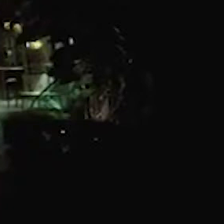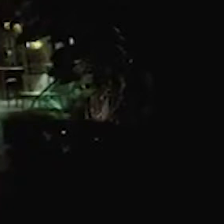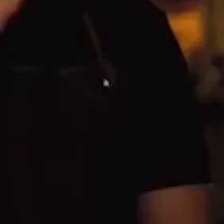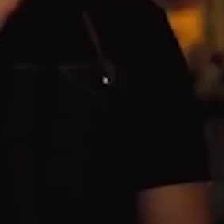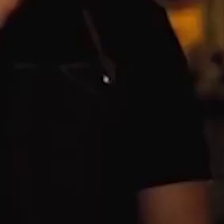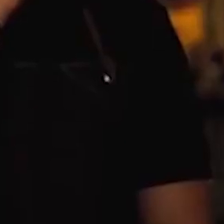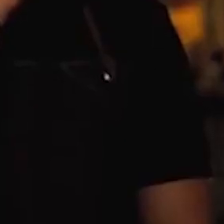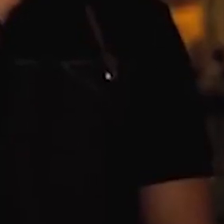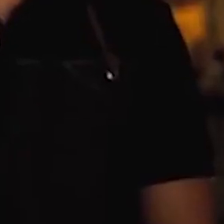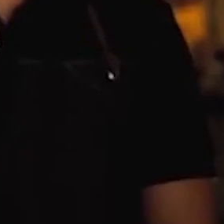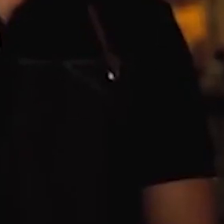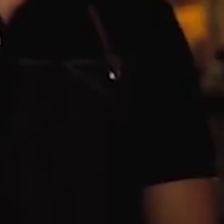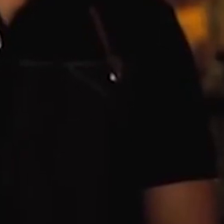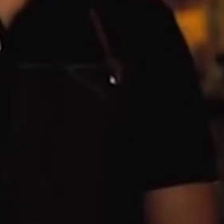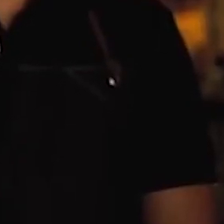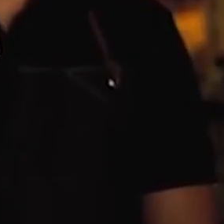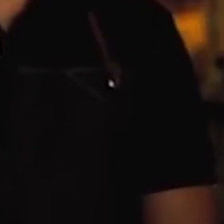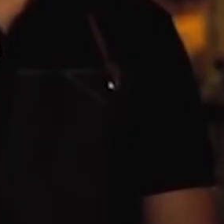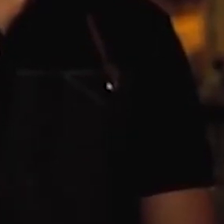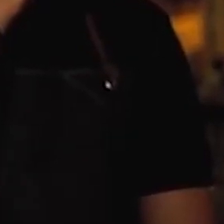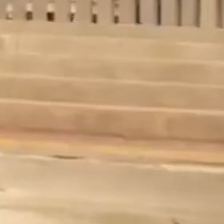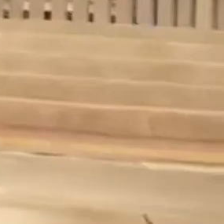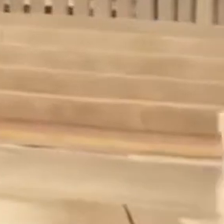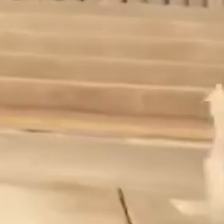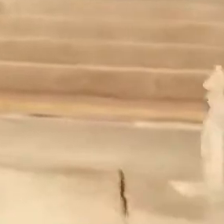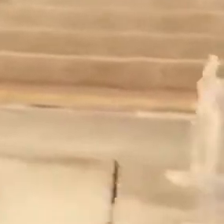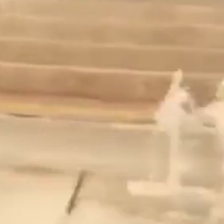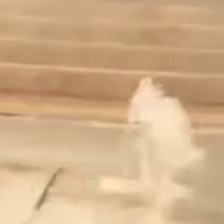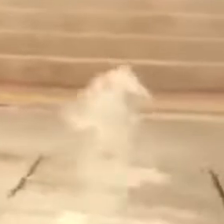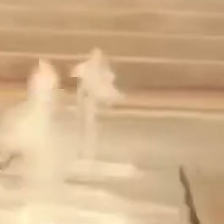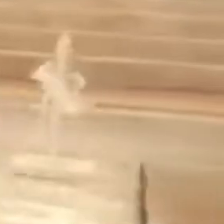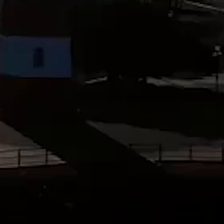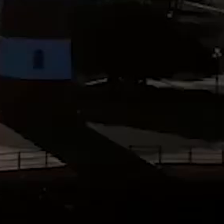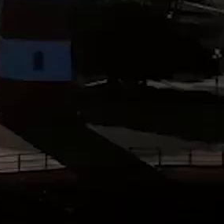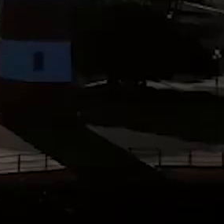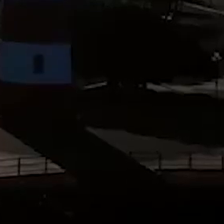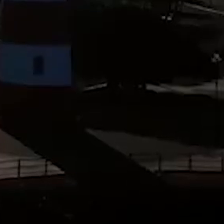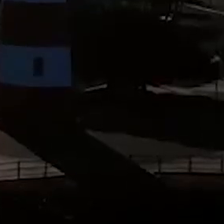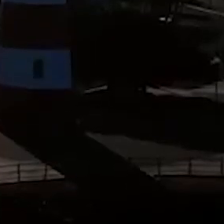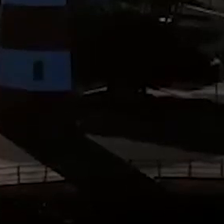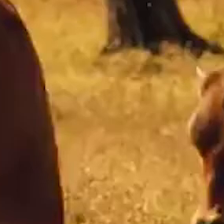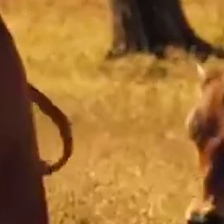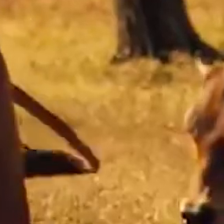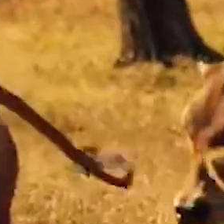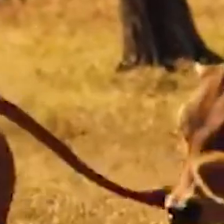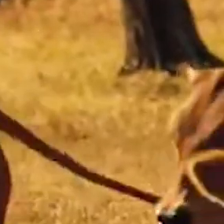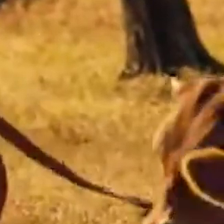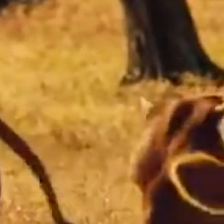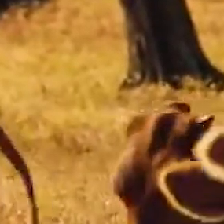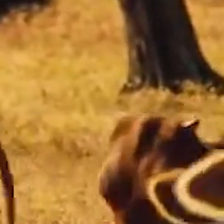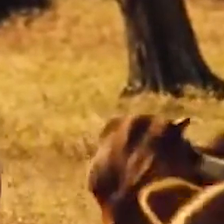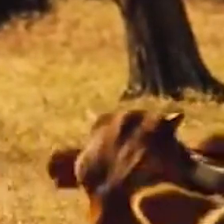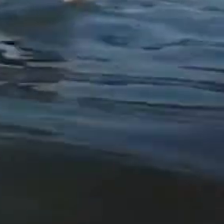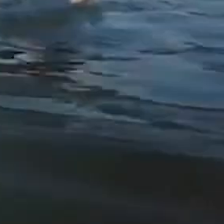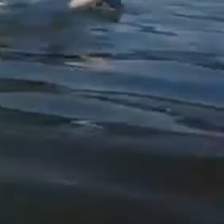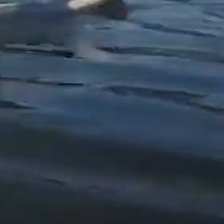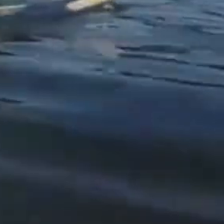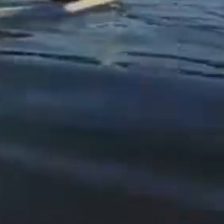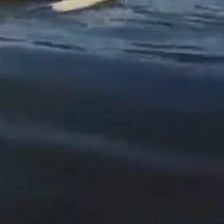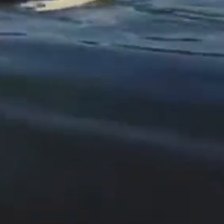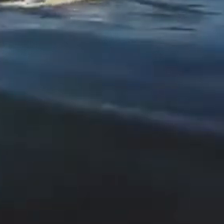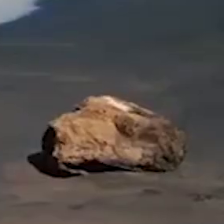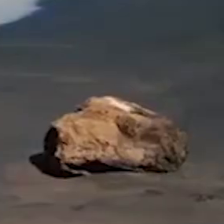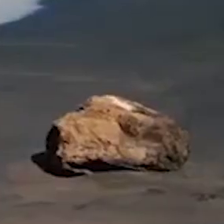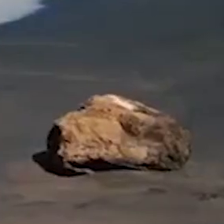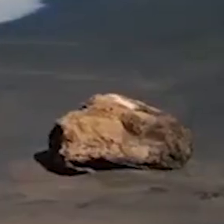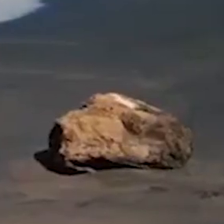No me da igual que unos pocos elijan por mí. A mí no me da igual, porque a todos nos afectan las decisiones que se toman